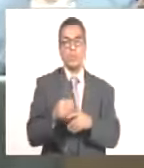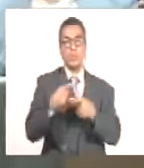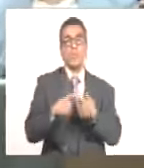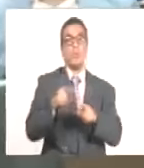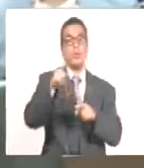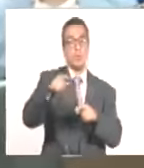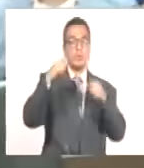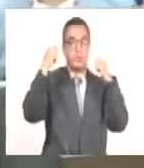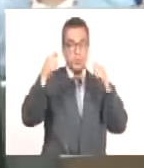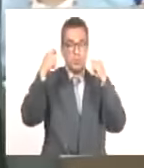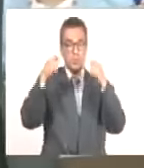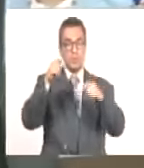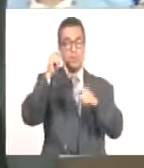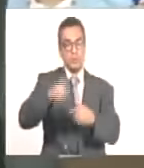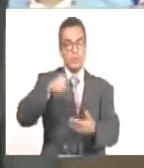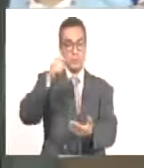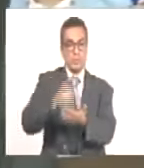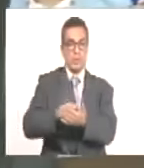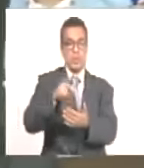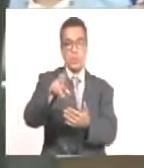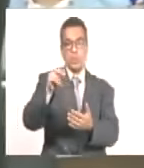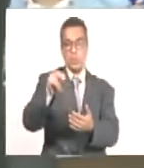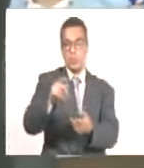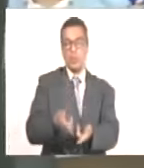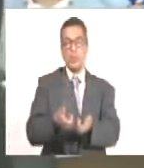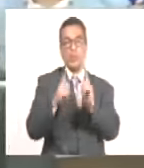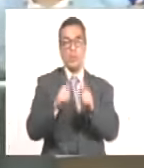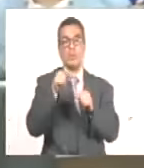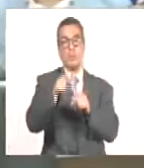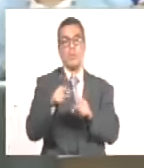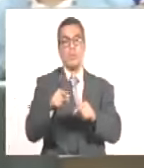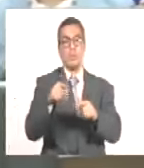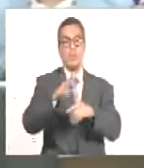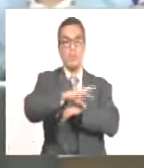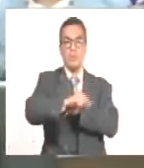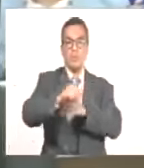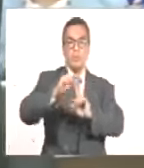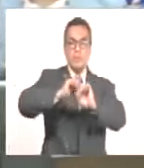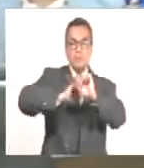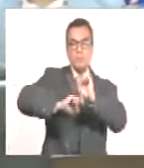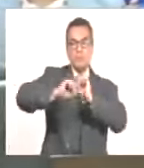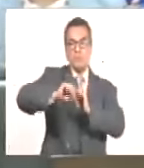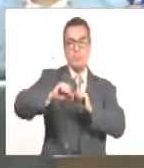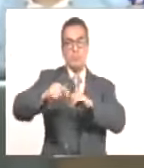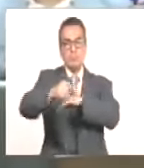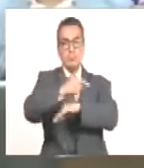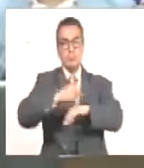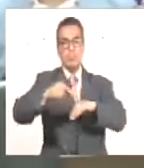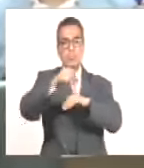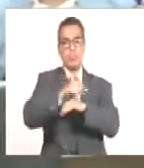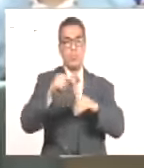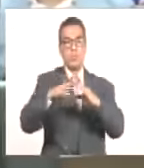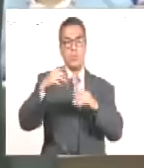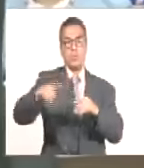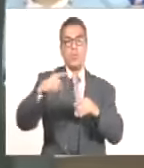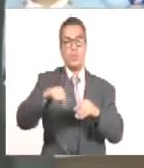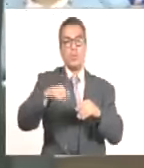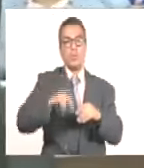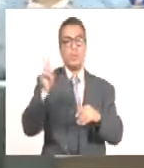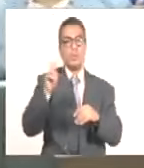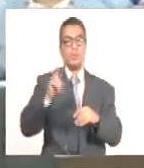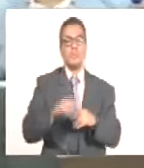sí protesto a vuestra excelencia que no permitiré que se ultraje ni desprecie al gobierno y los derechos de